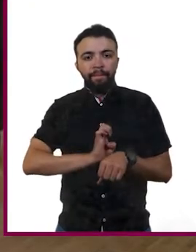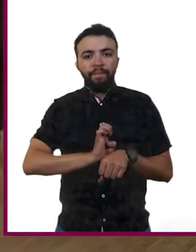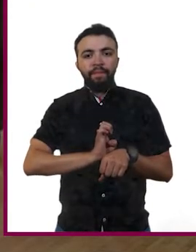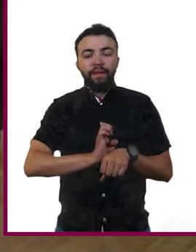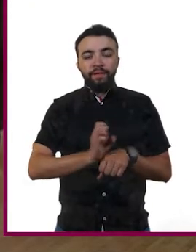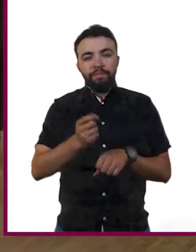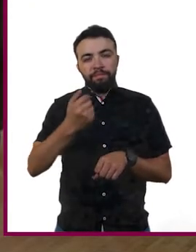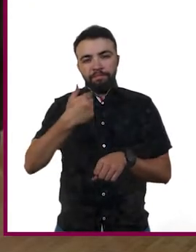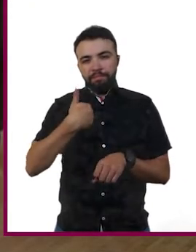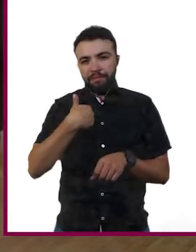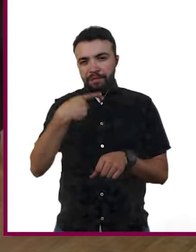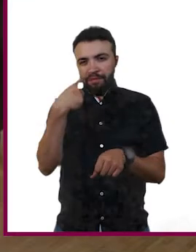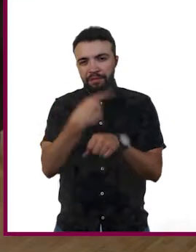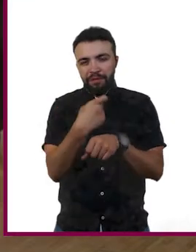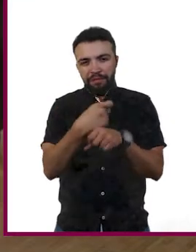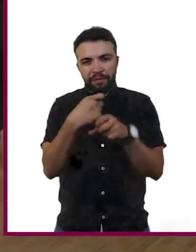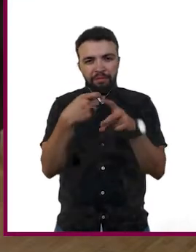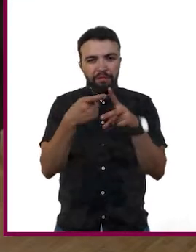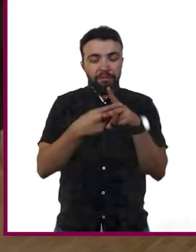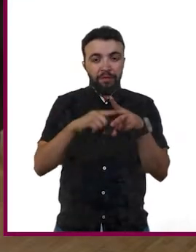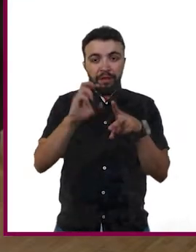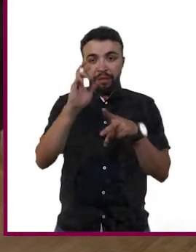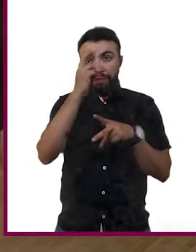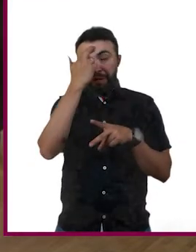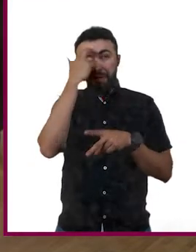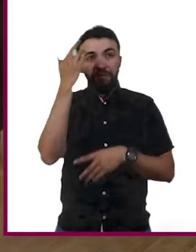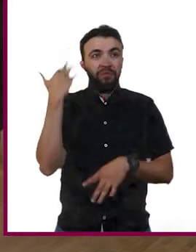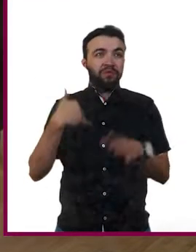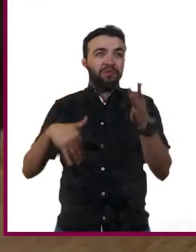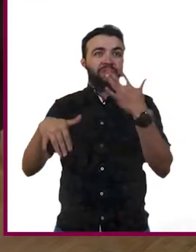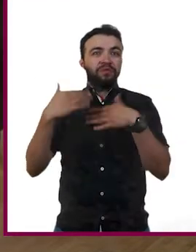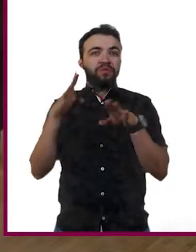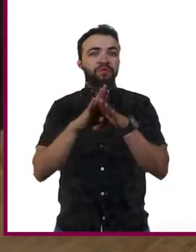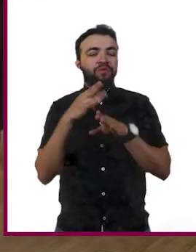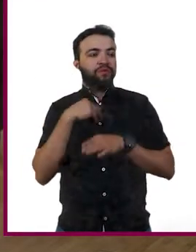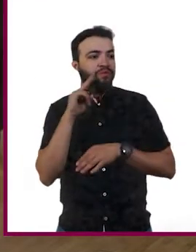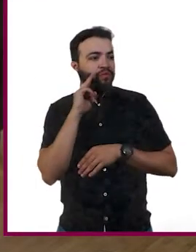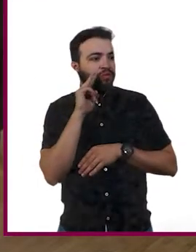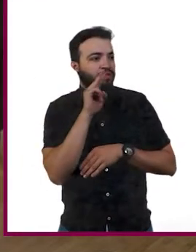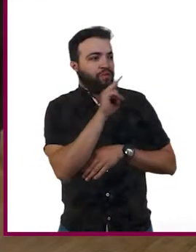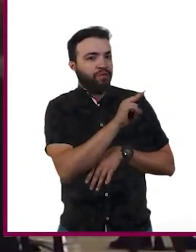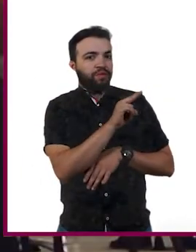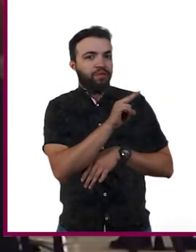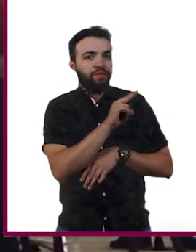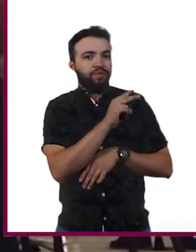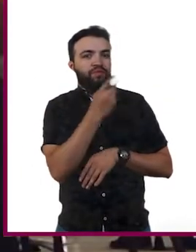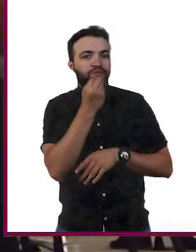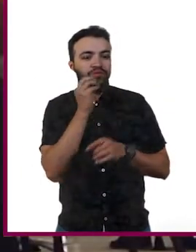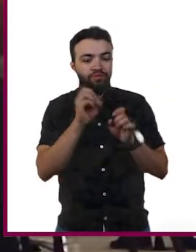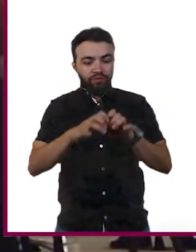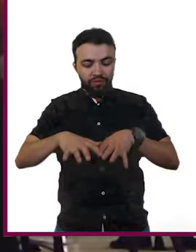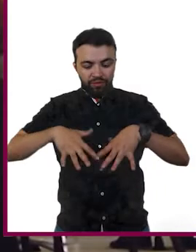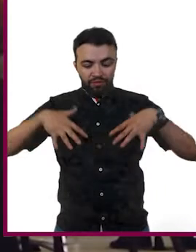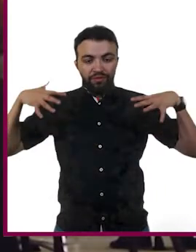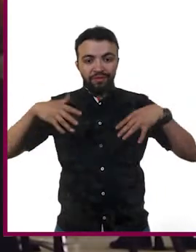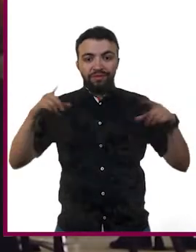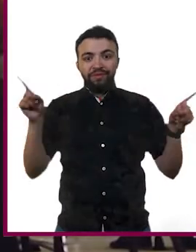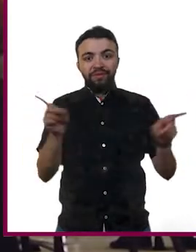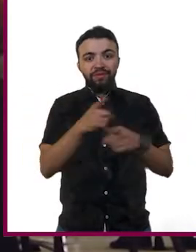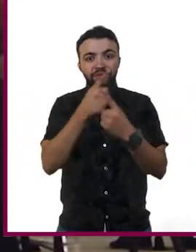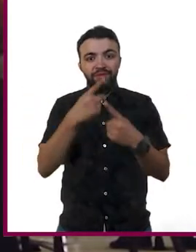mis primeros recuerdos era pues, ver un ensamble, una orquesta, digamos,